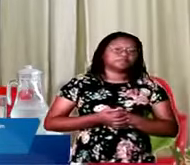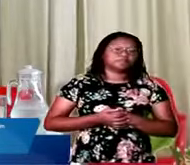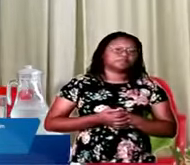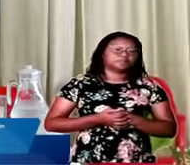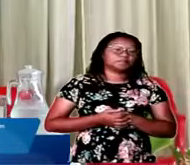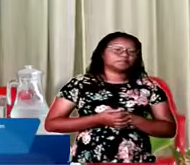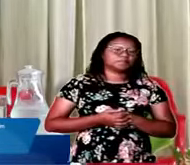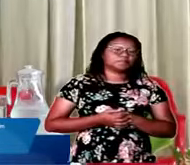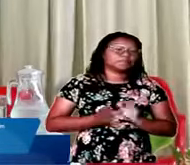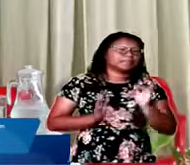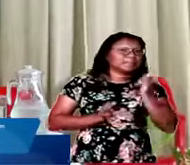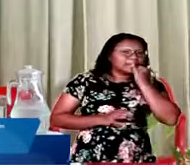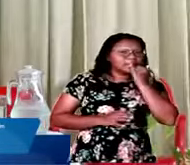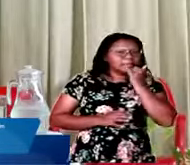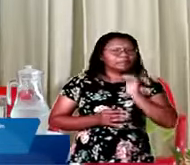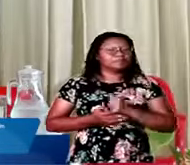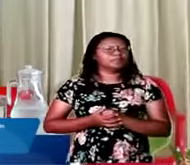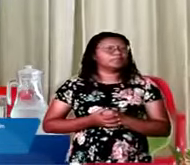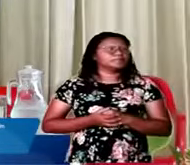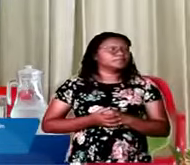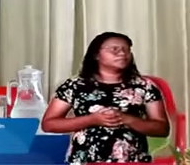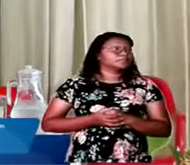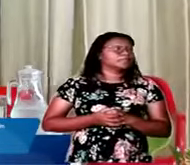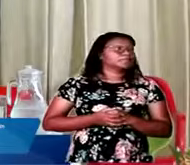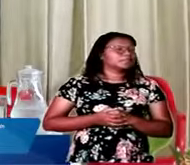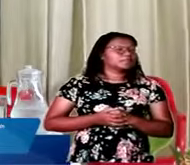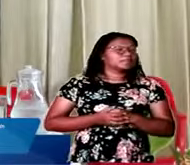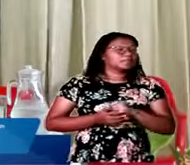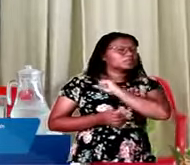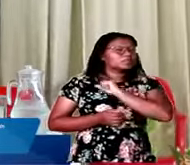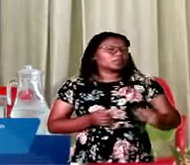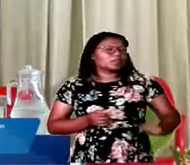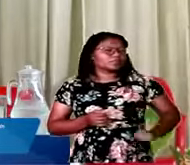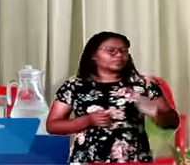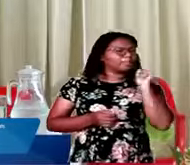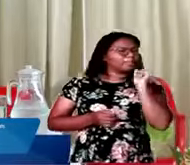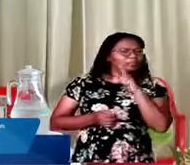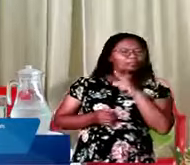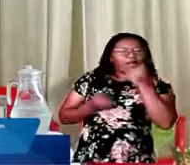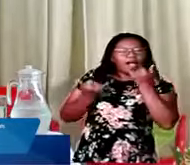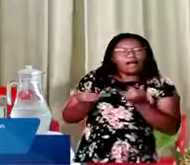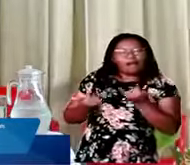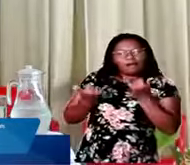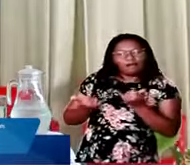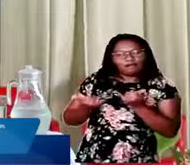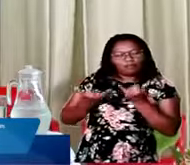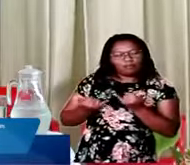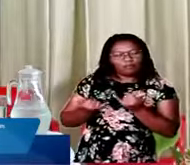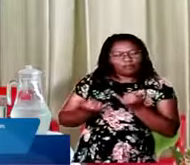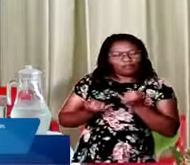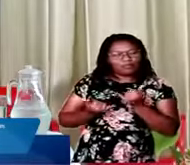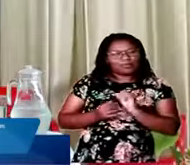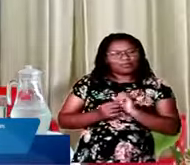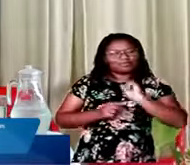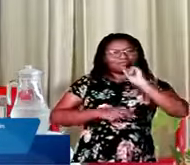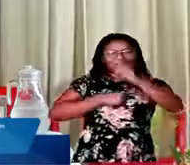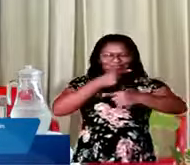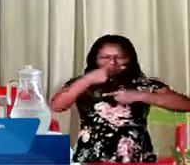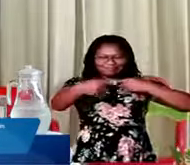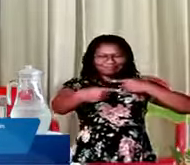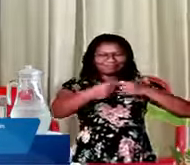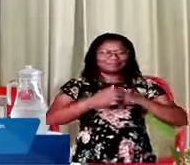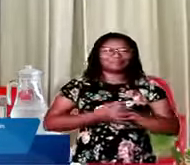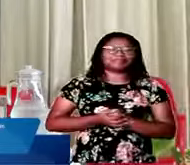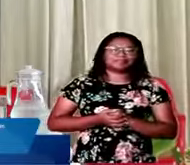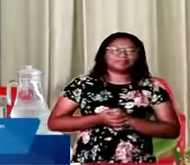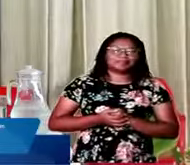El asunto es que el Señor le pregunta, ahora le devolvió la pregunta, ¿cuál de